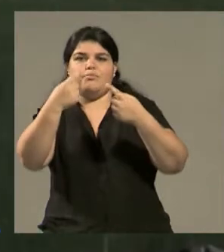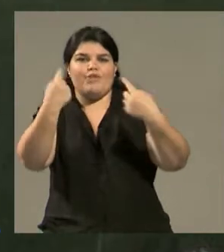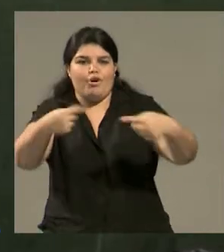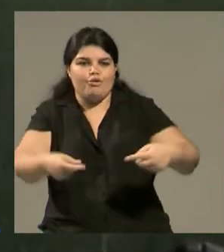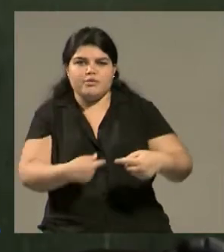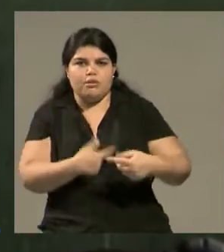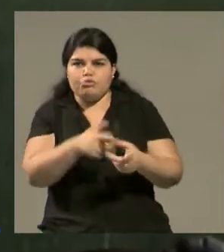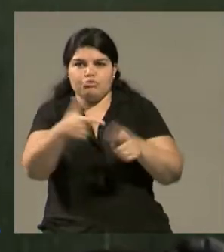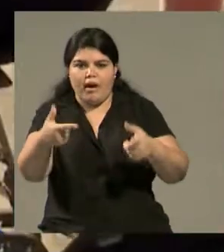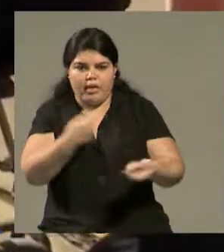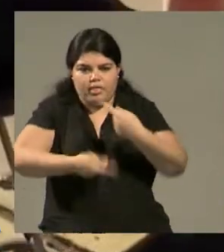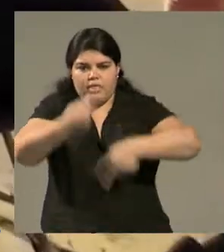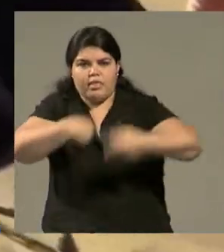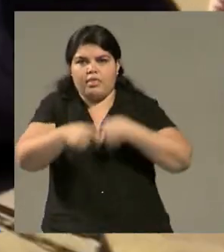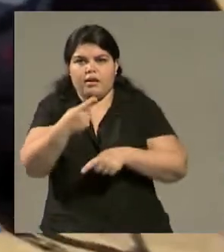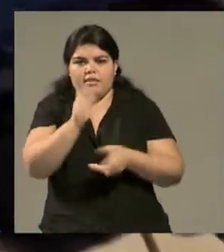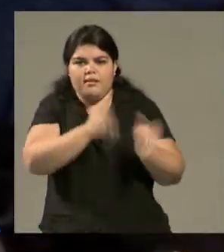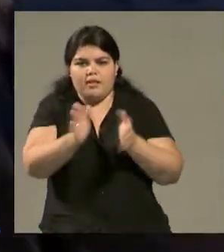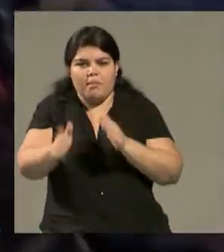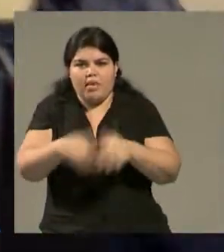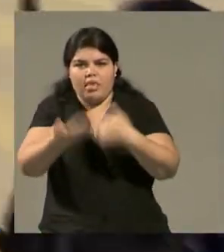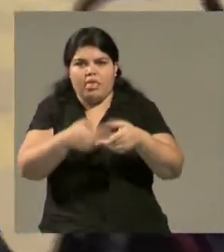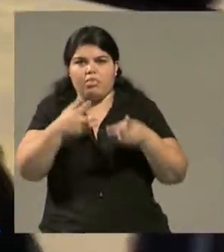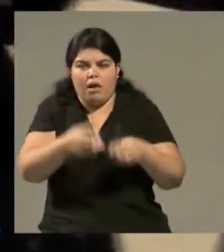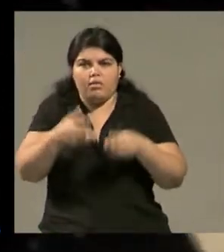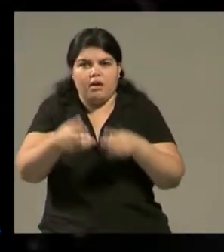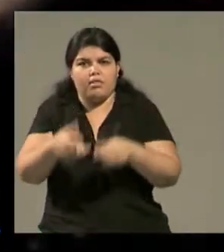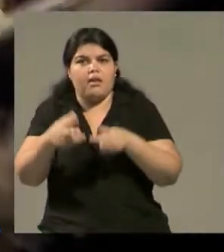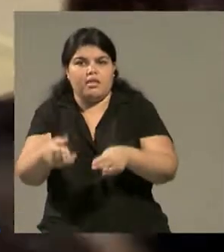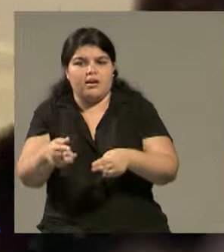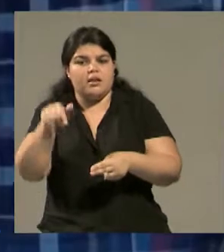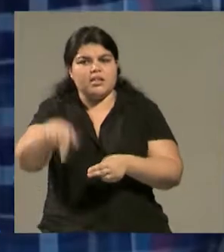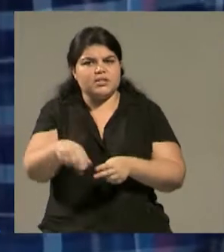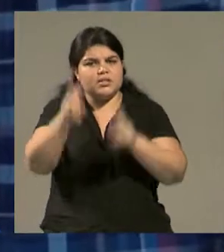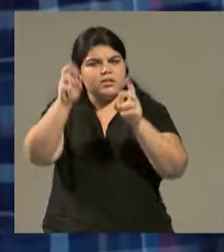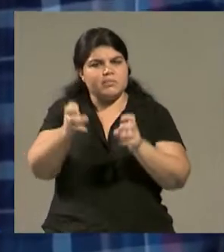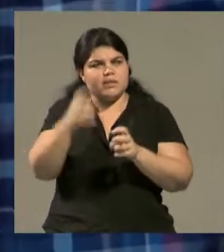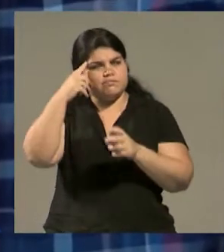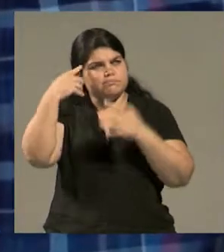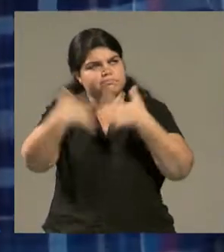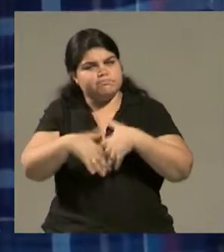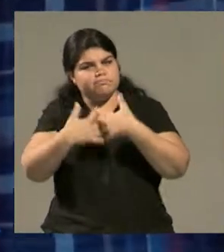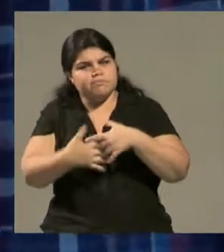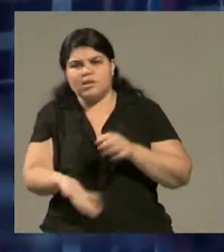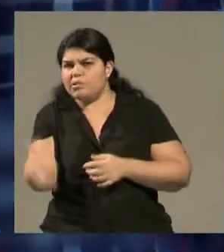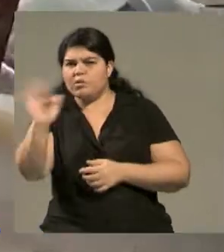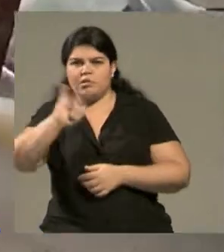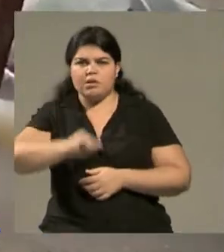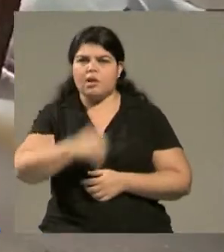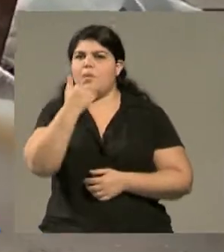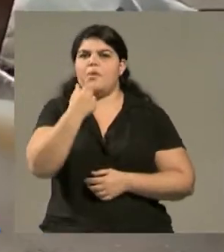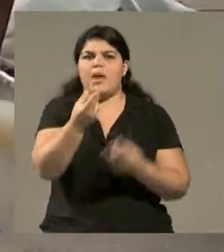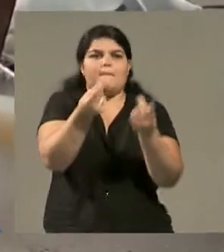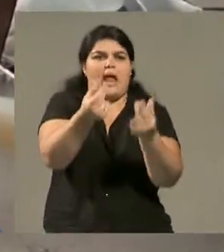instrumentos ni las Claro. medicinas para poder hacerlo. Entonces es un tema que uno analiza cada día, no vale que tengas dinero, que tengas mucho, que